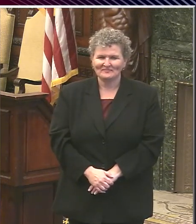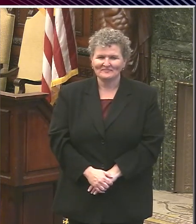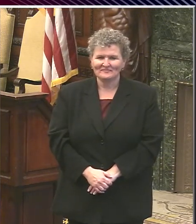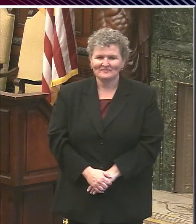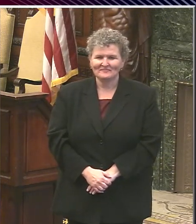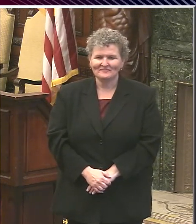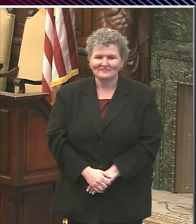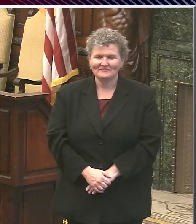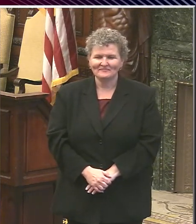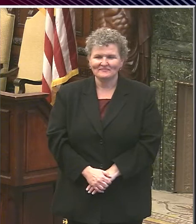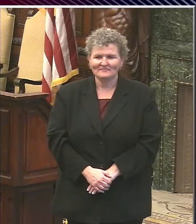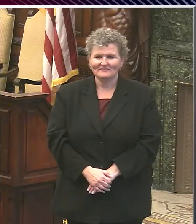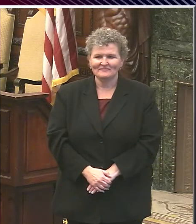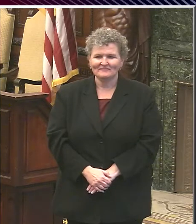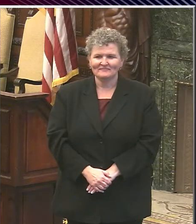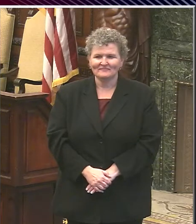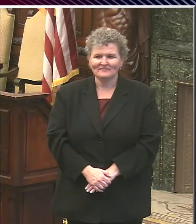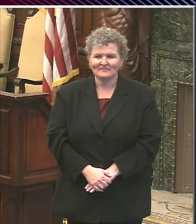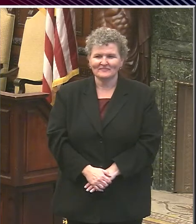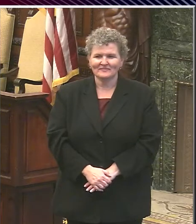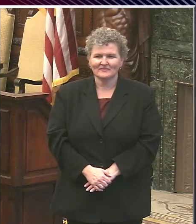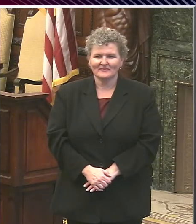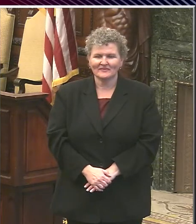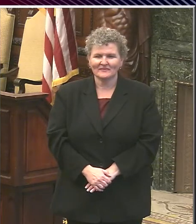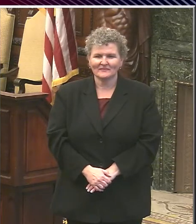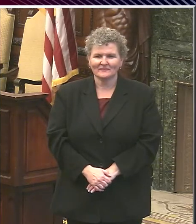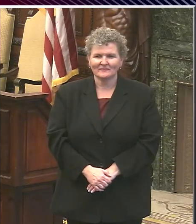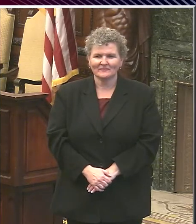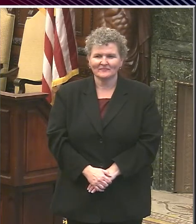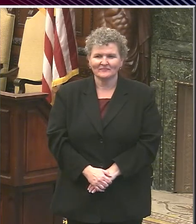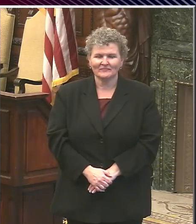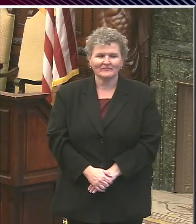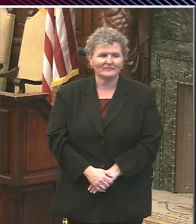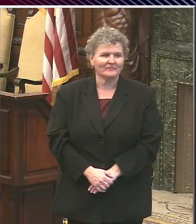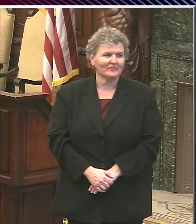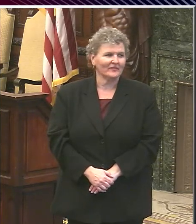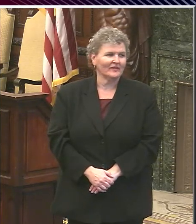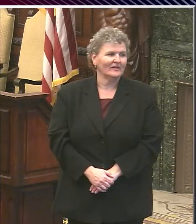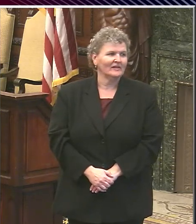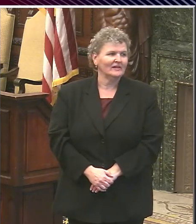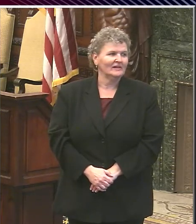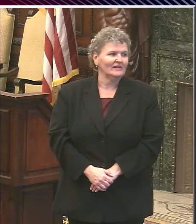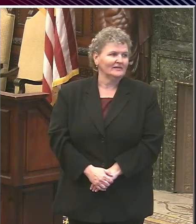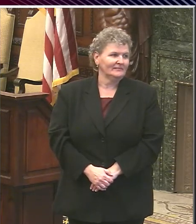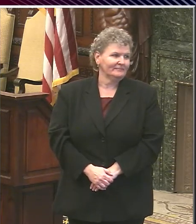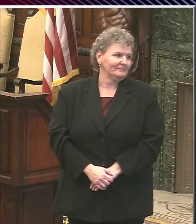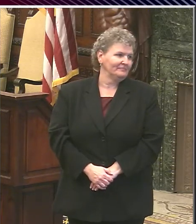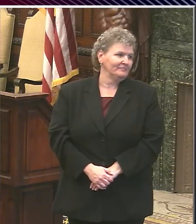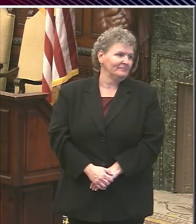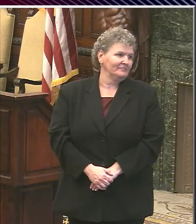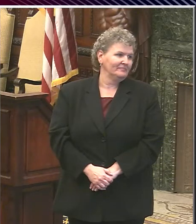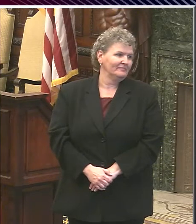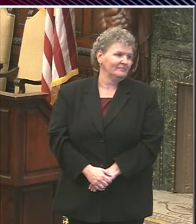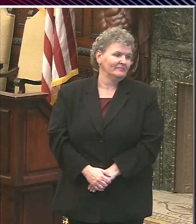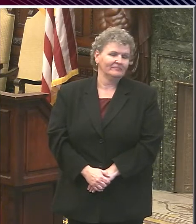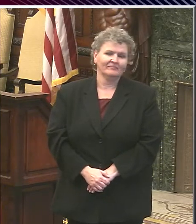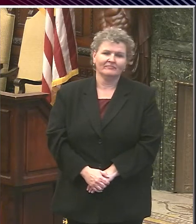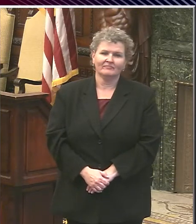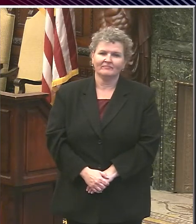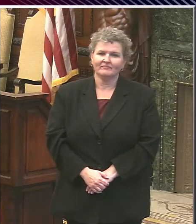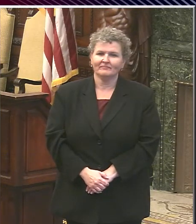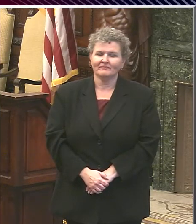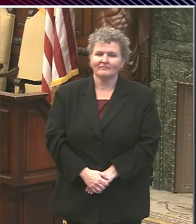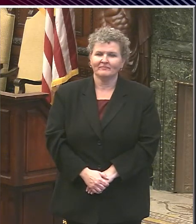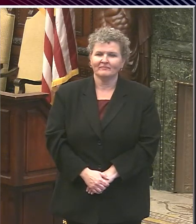ciertos documentos, pero protege a los inquilinos que han perdido ingresos desde el 1 de